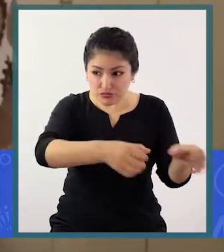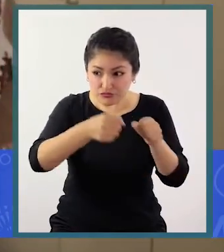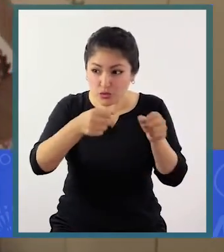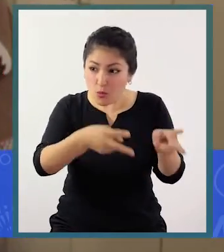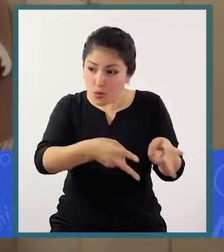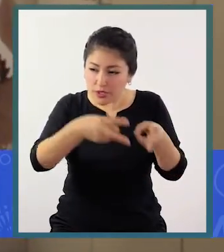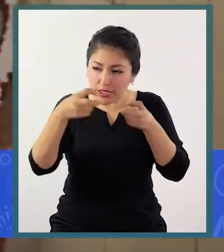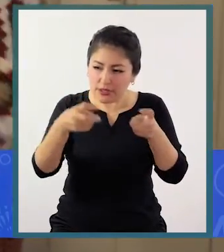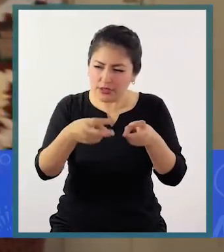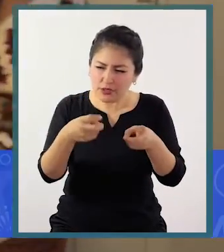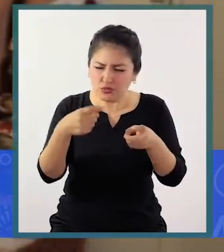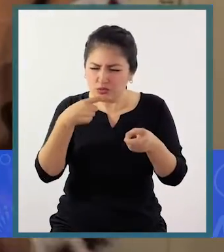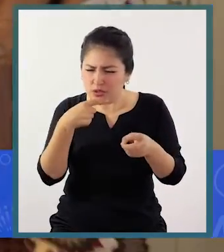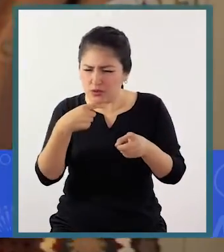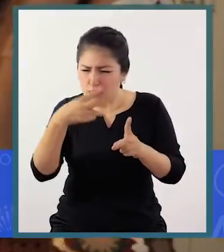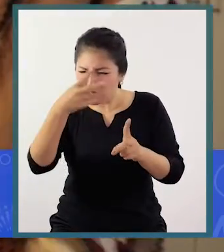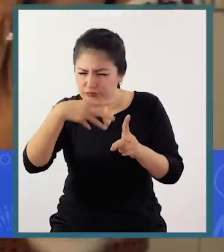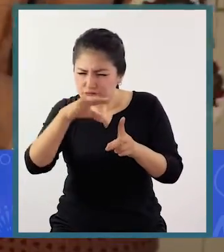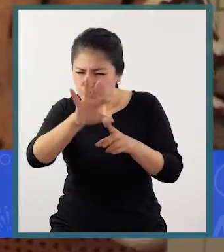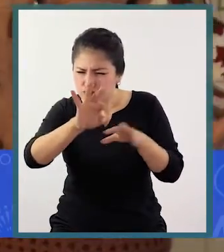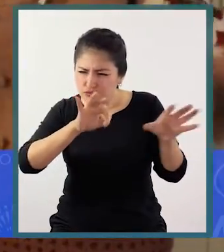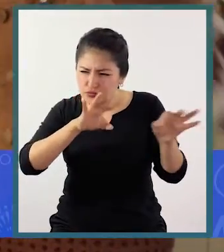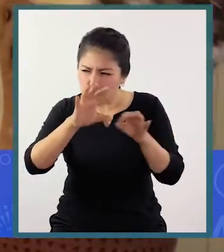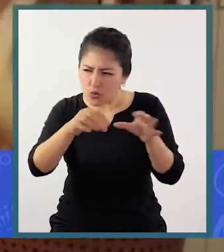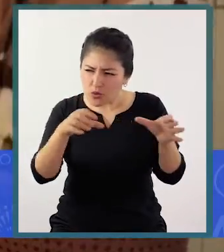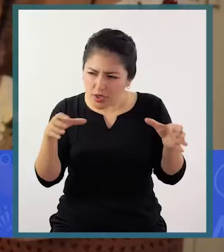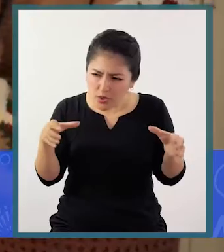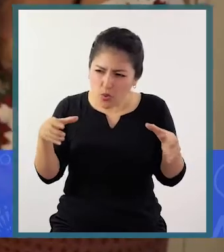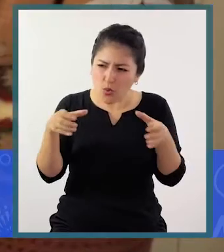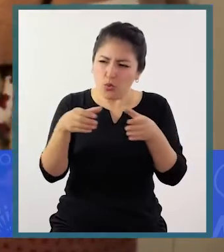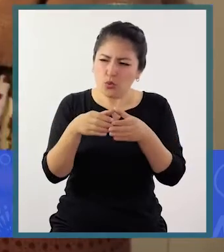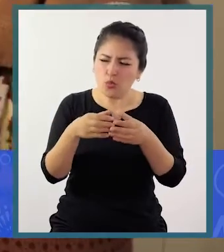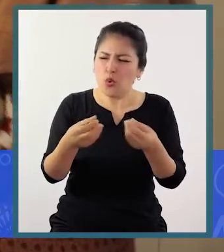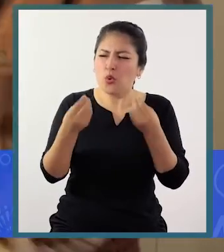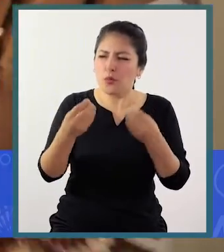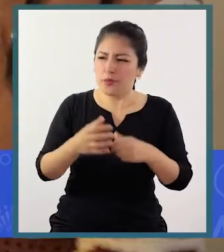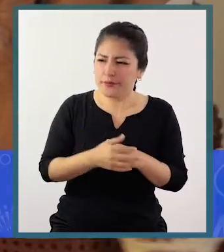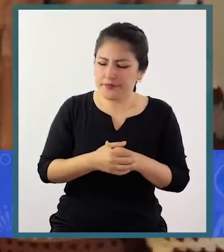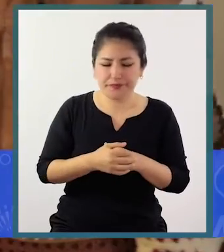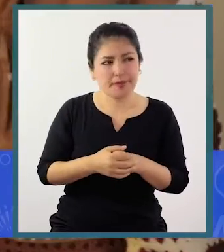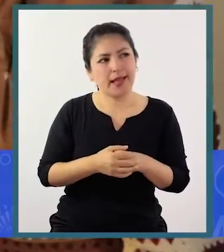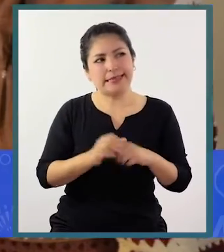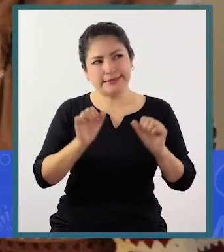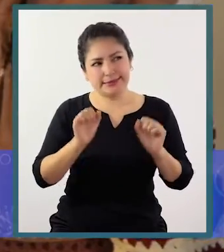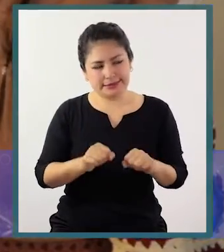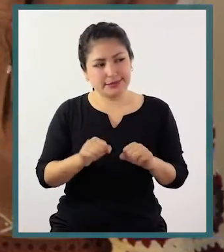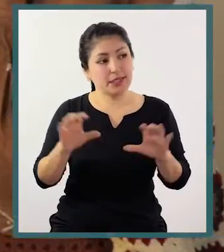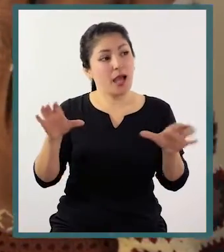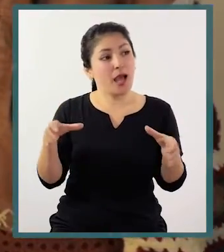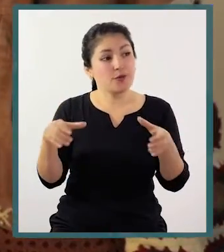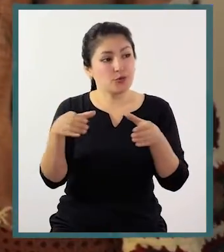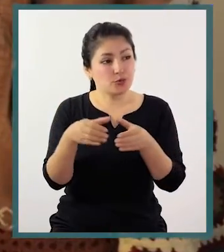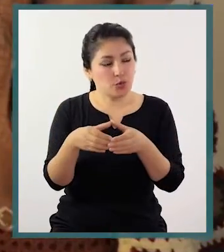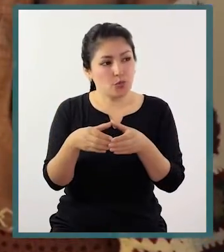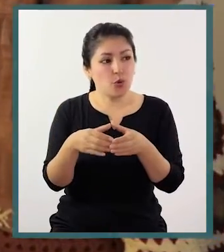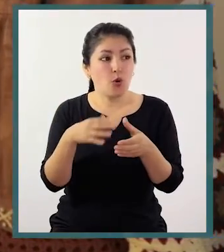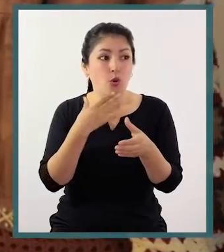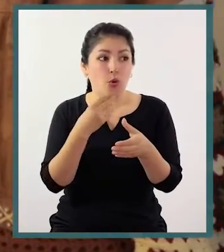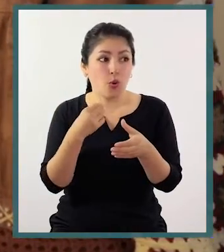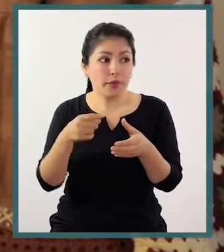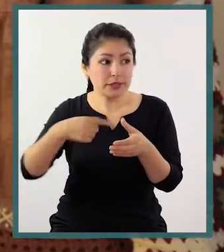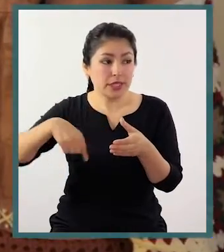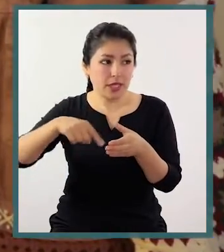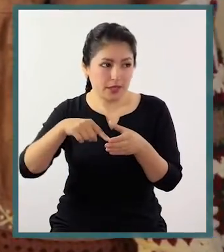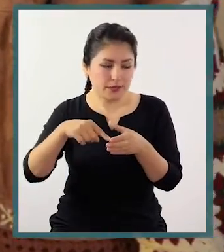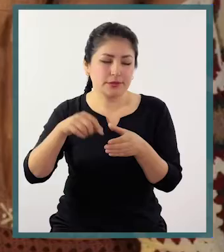¿Cómo ha sido esa selección de gente? ¿Cómo es que llegaron al ballet? Bueno, sí, tenemos un grupo de